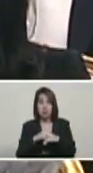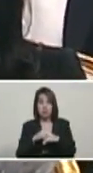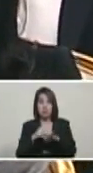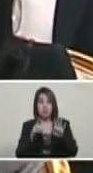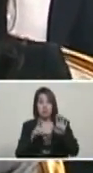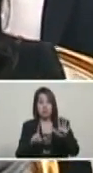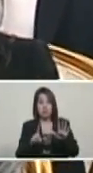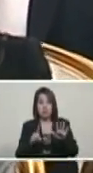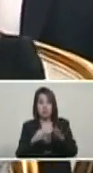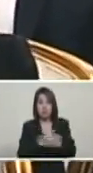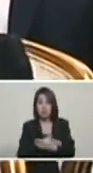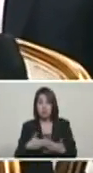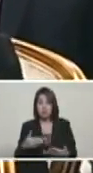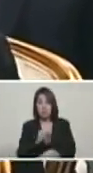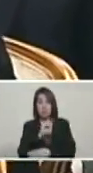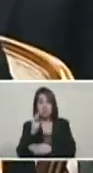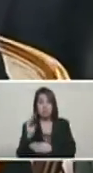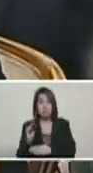hogares protegidos,